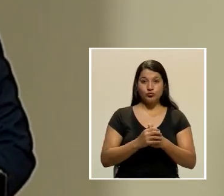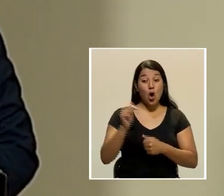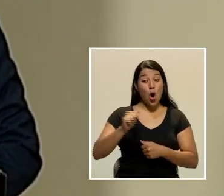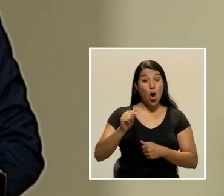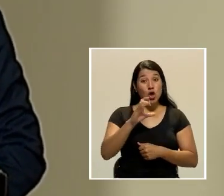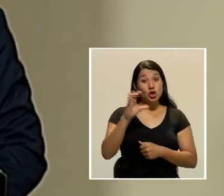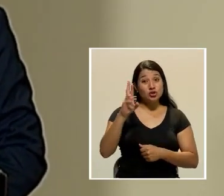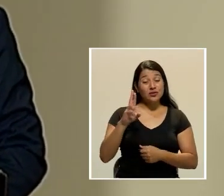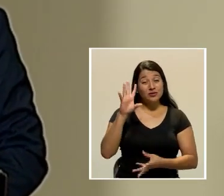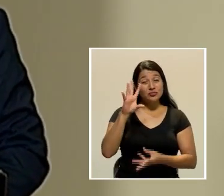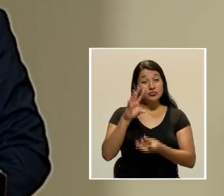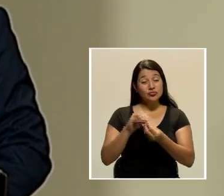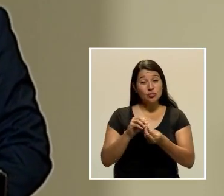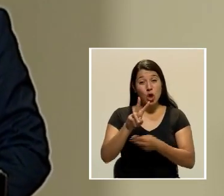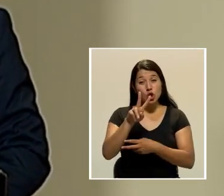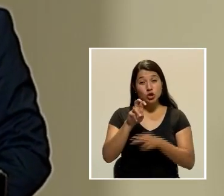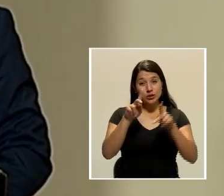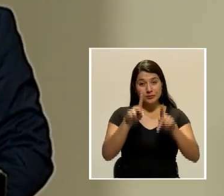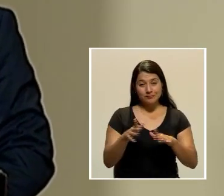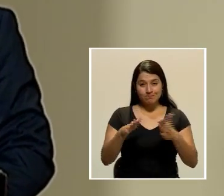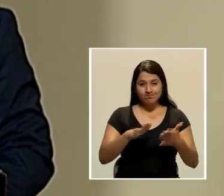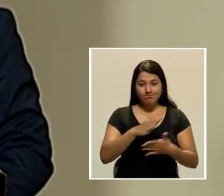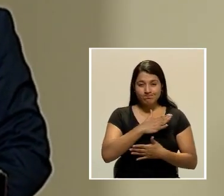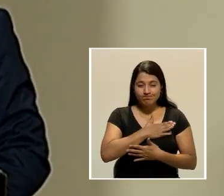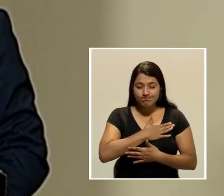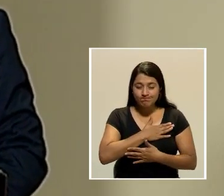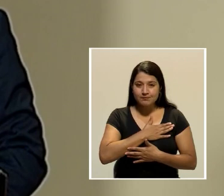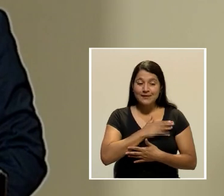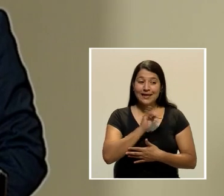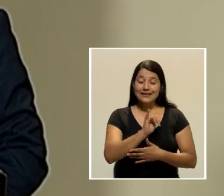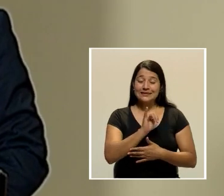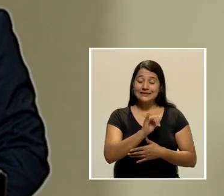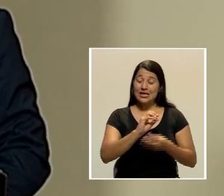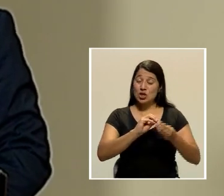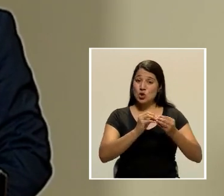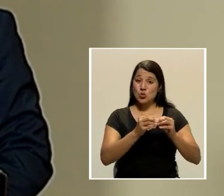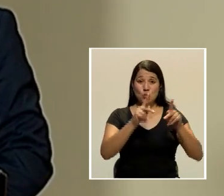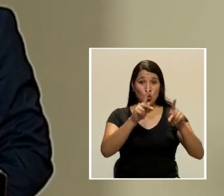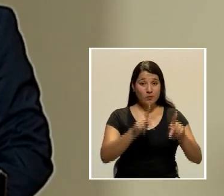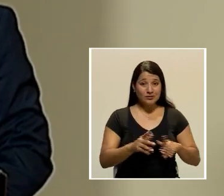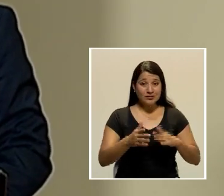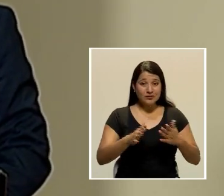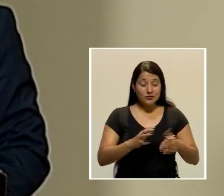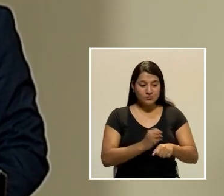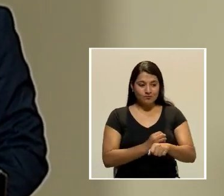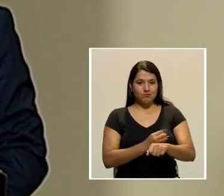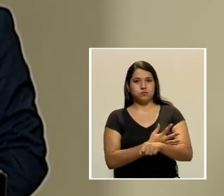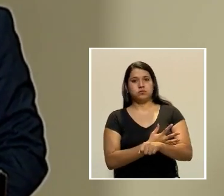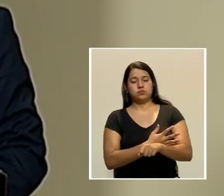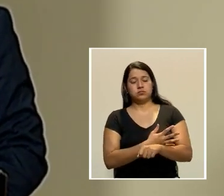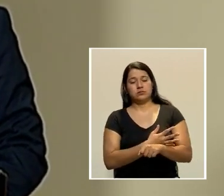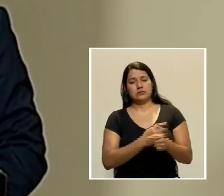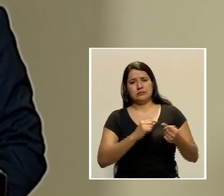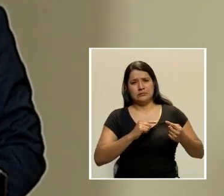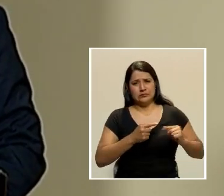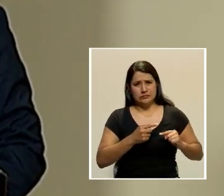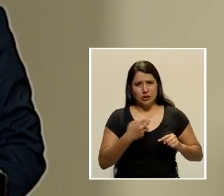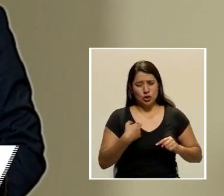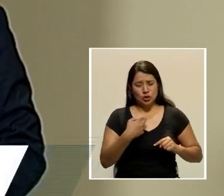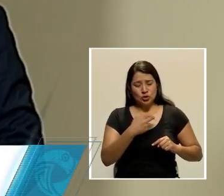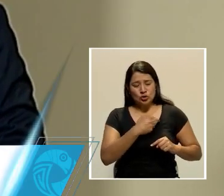6 hombres y 3 mujeres, con un rango de edad que va desde los 58 a los 84 años. Son de San José, de Alajuela